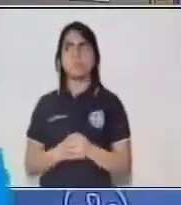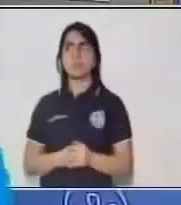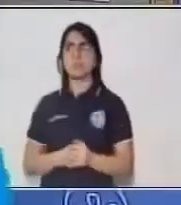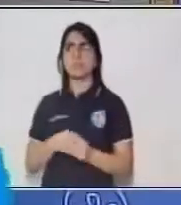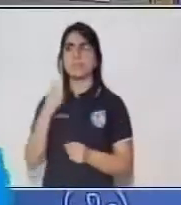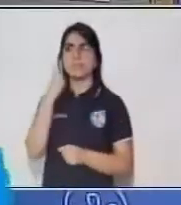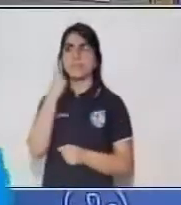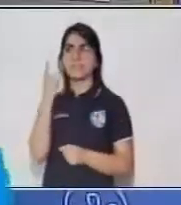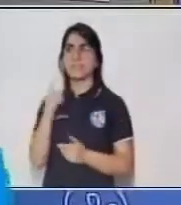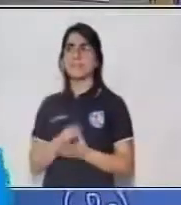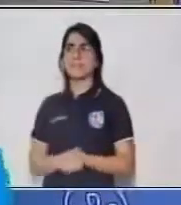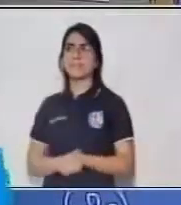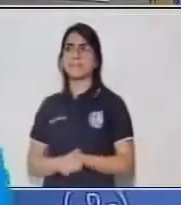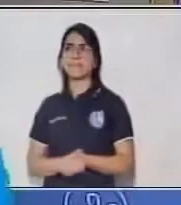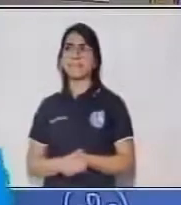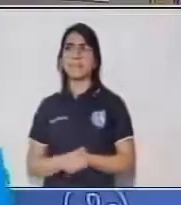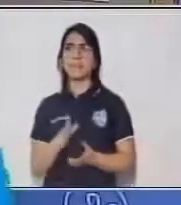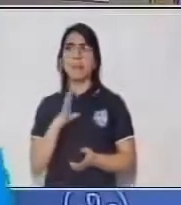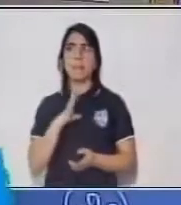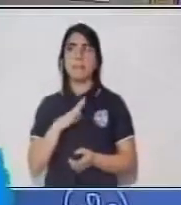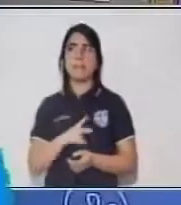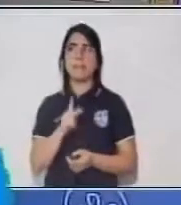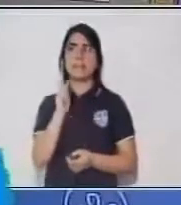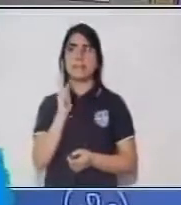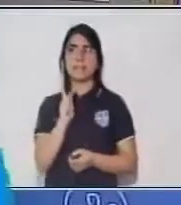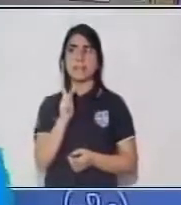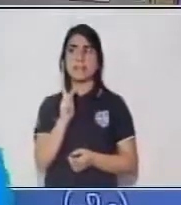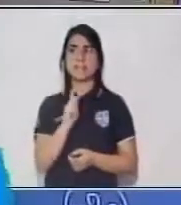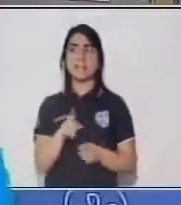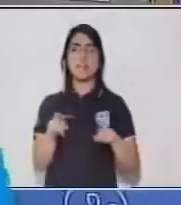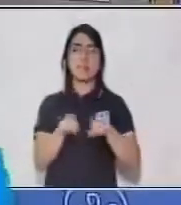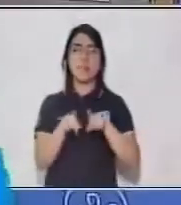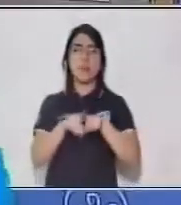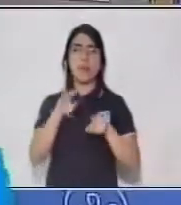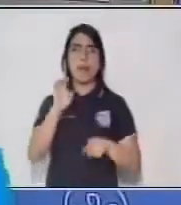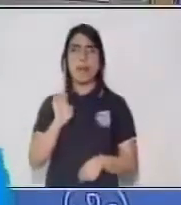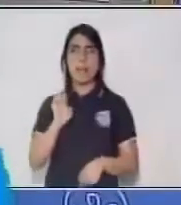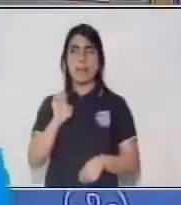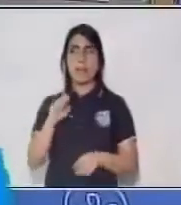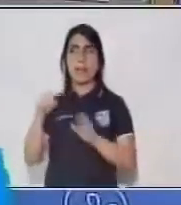Y igual a E a la menos X. ¿Sí?